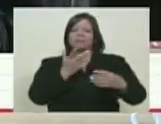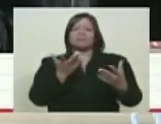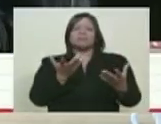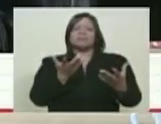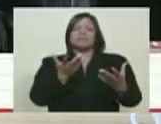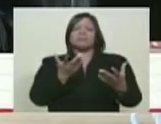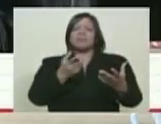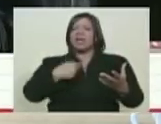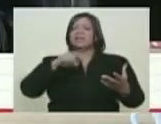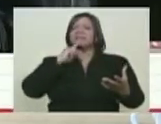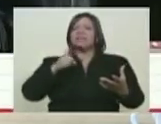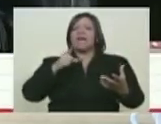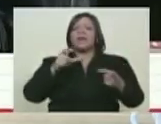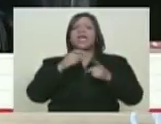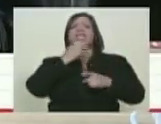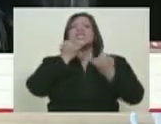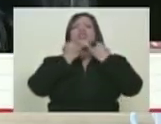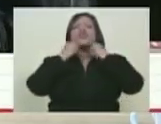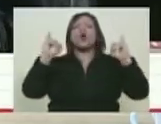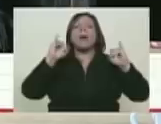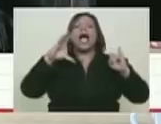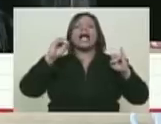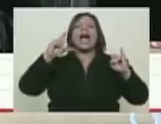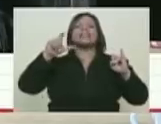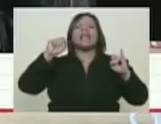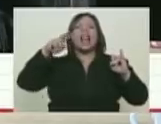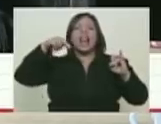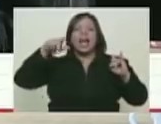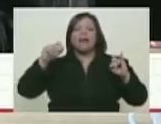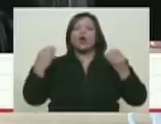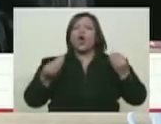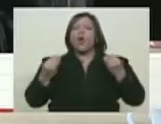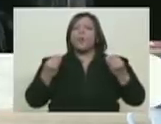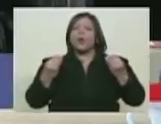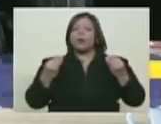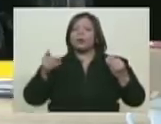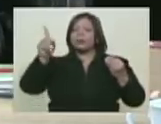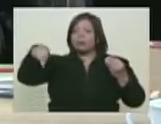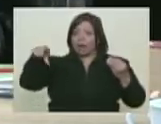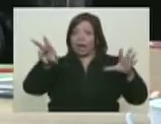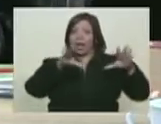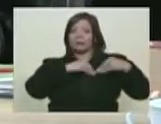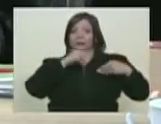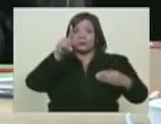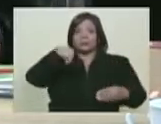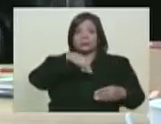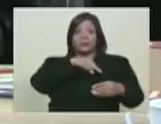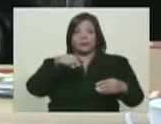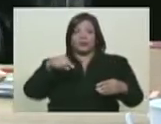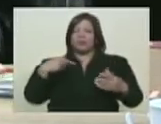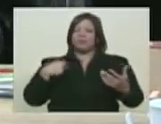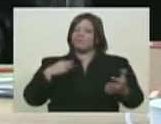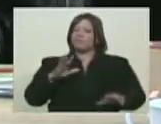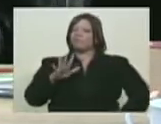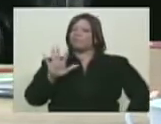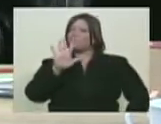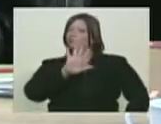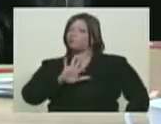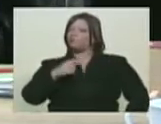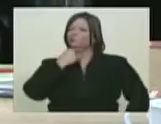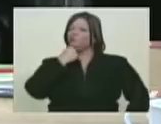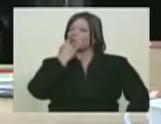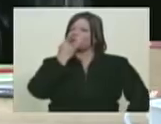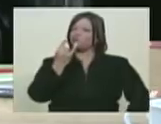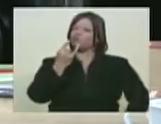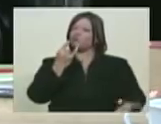que hablar en catalán o no te reconozco como ciudadano. Entonces, nunca he sido muy simpatizante de